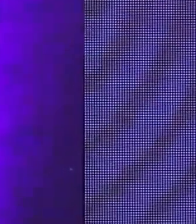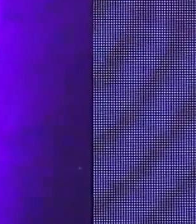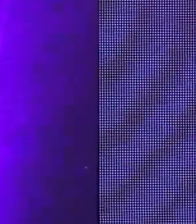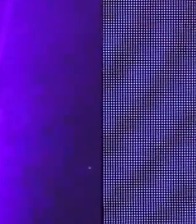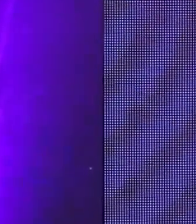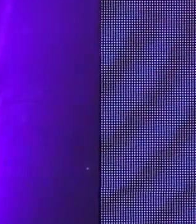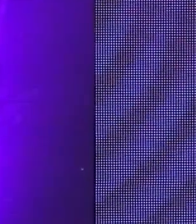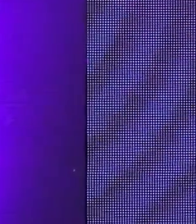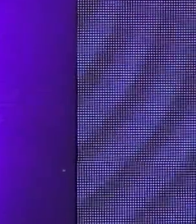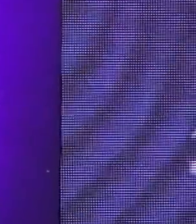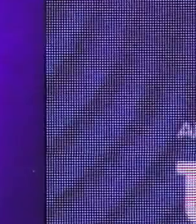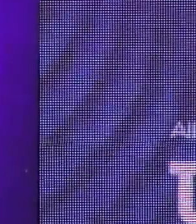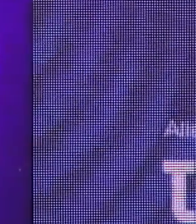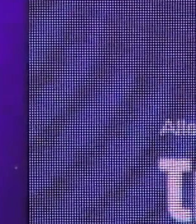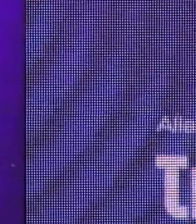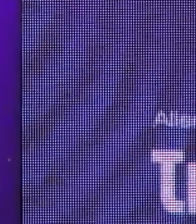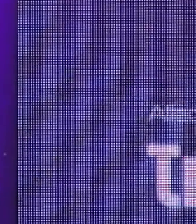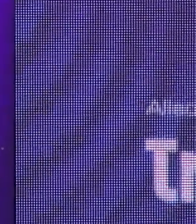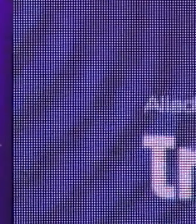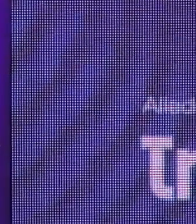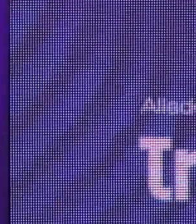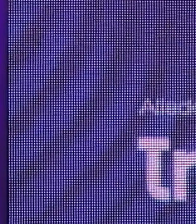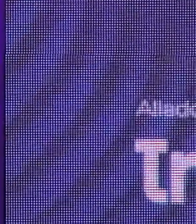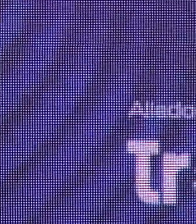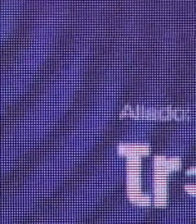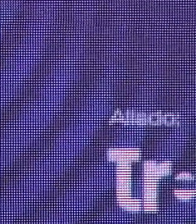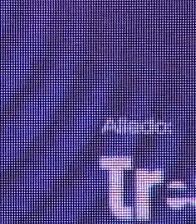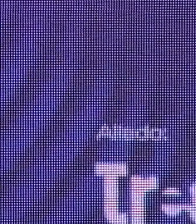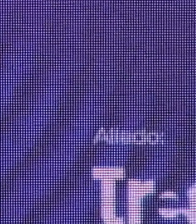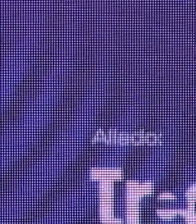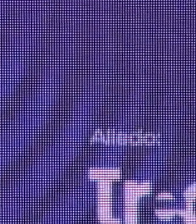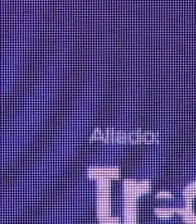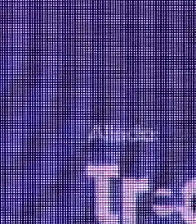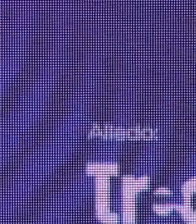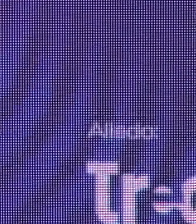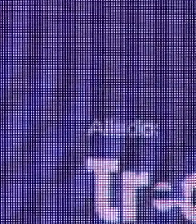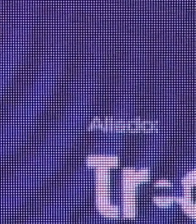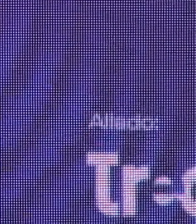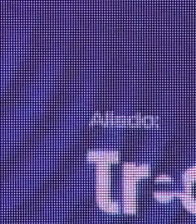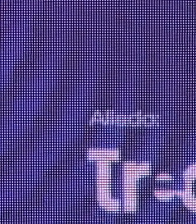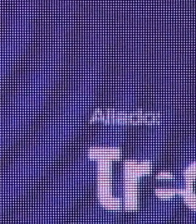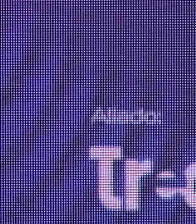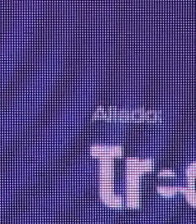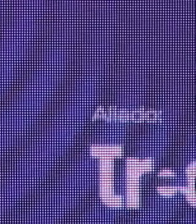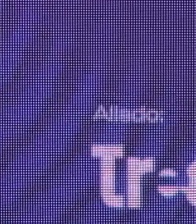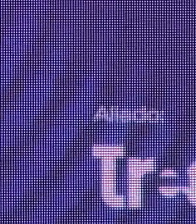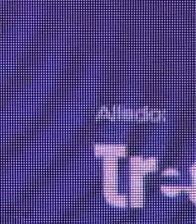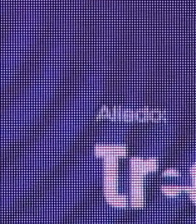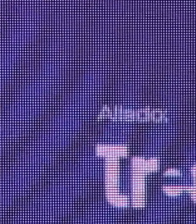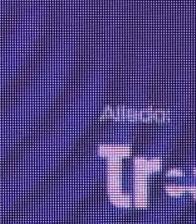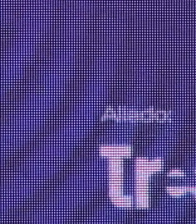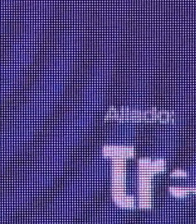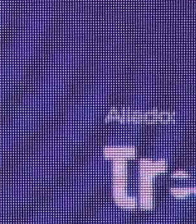escuchado de Google Quantum AI, pero básicamente esto todavía está en un punto